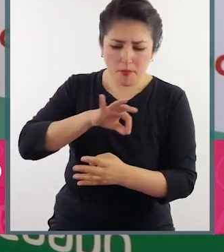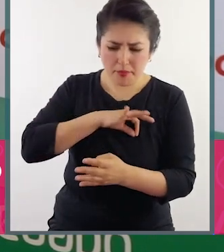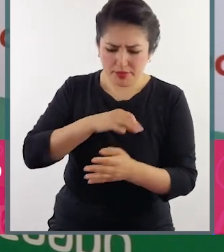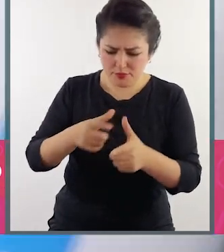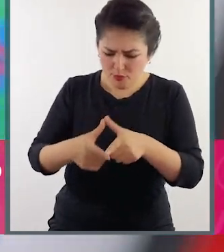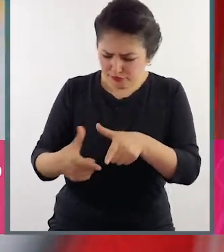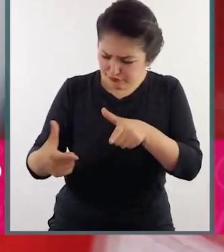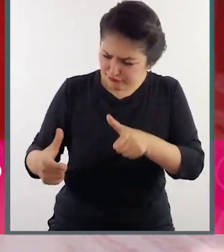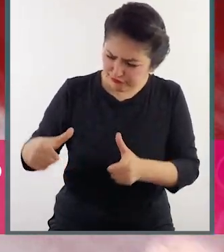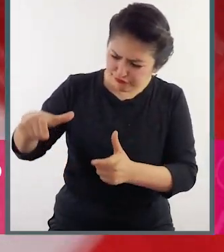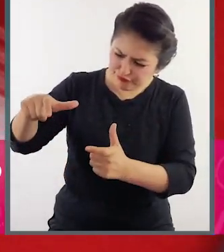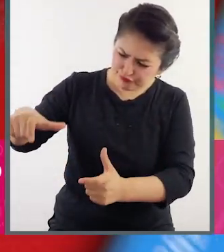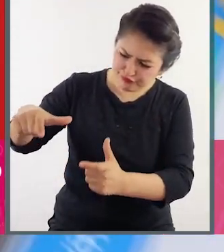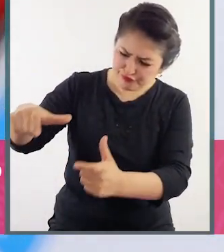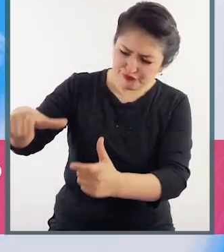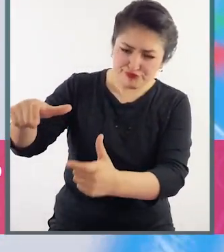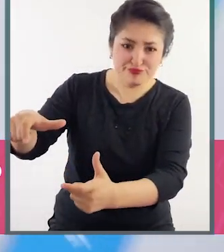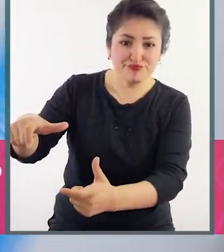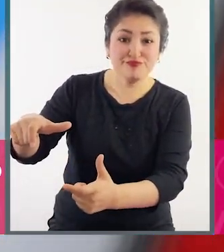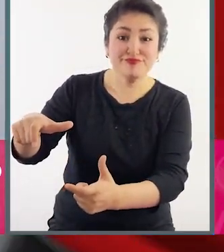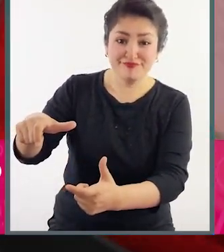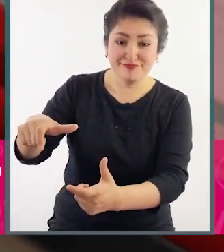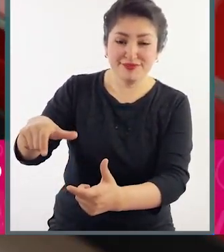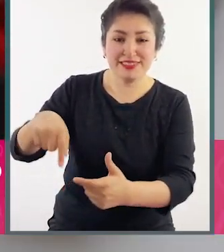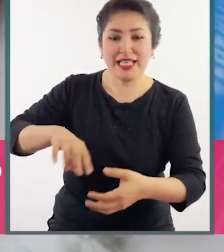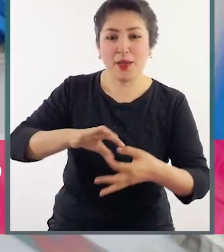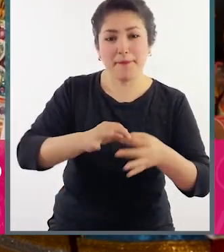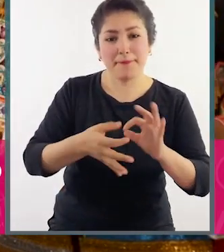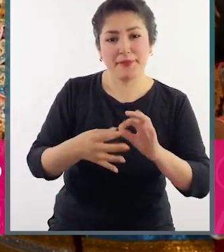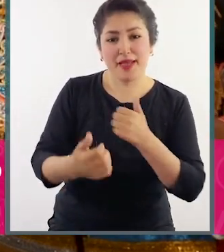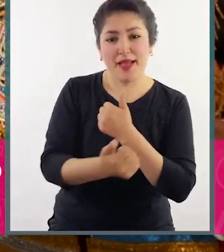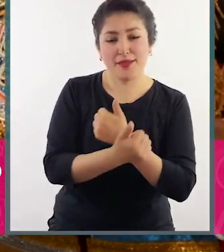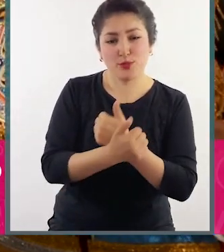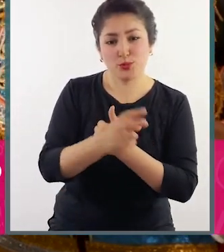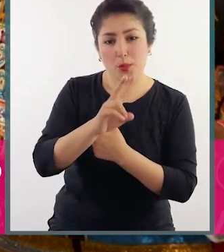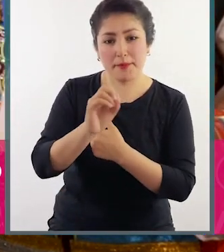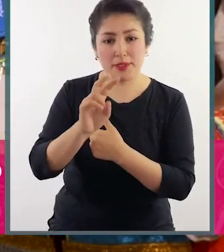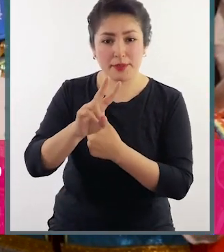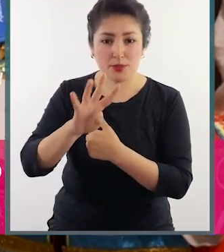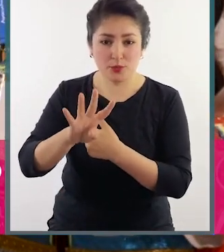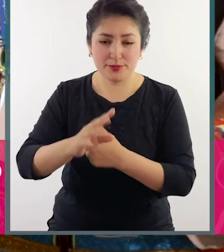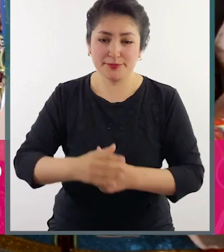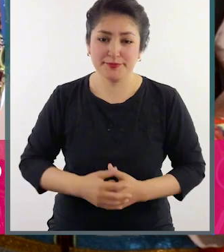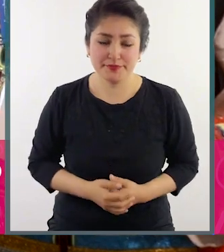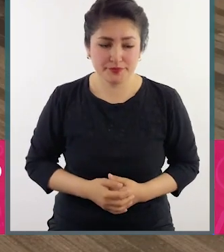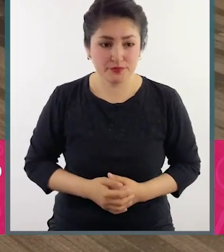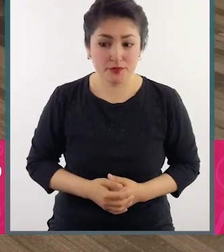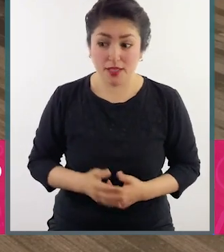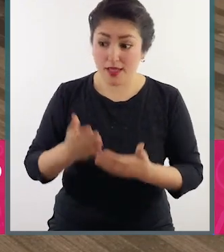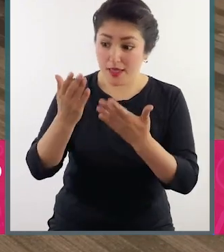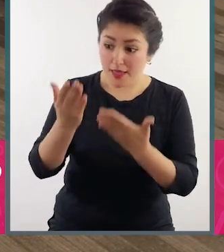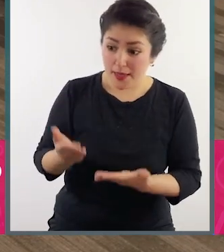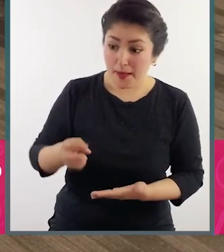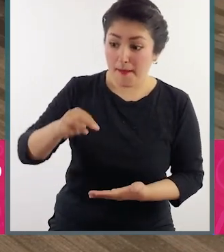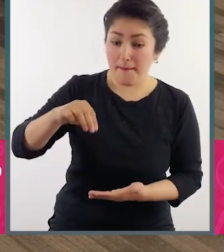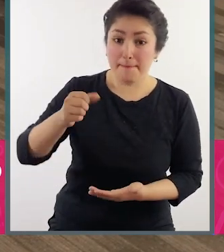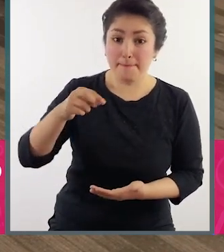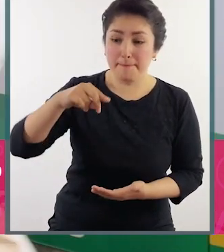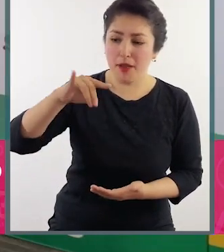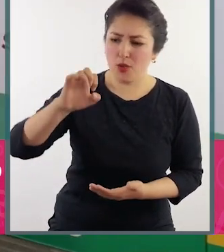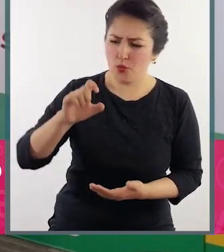de nombramiento como embajadores de los Juegos Bolivarianos del Bicentenario 2024. Manuel